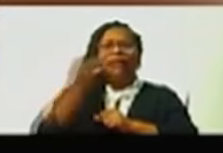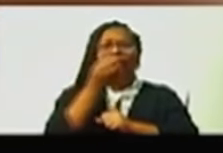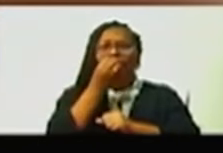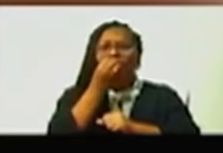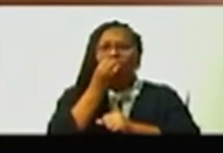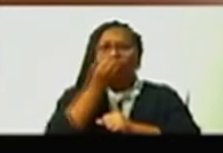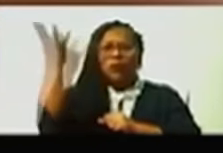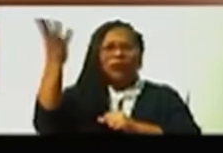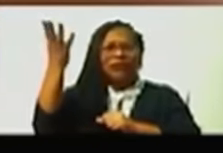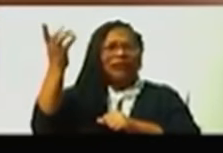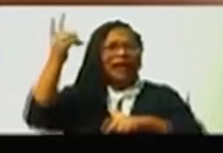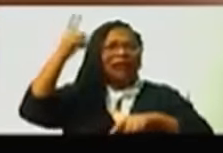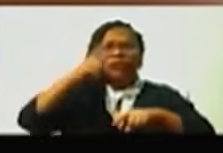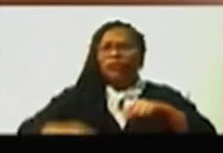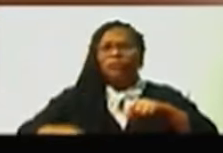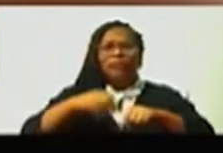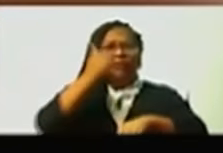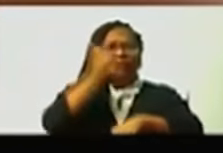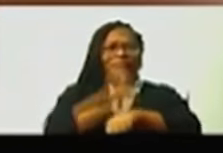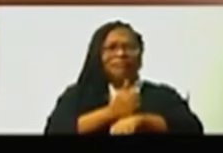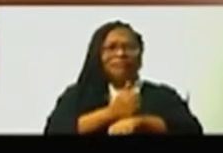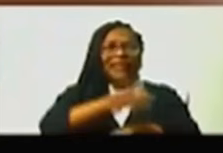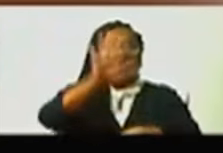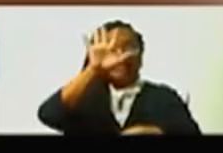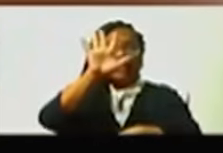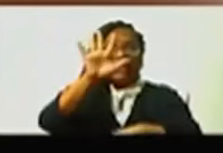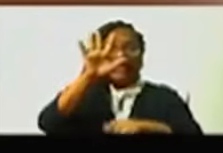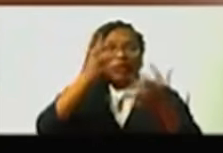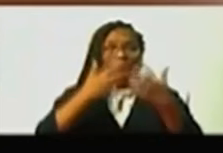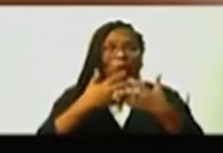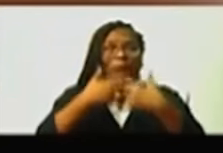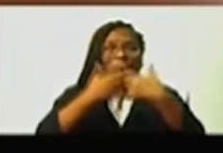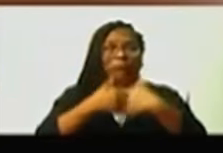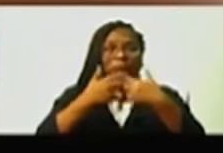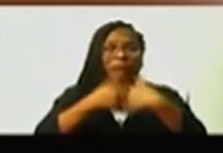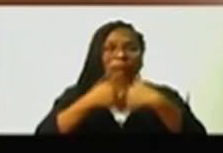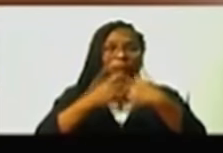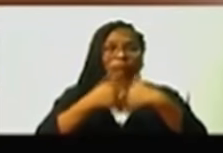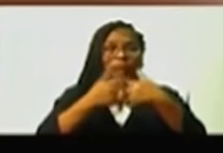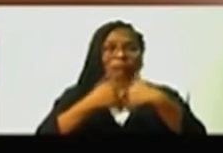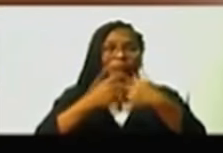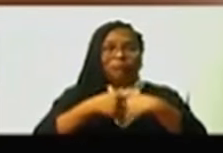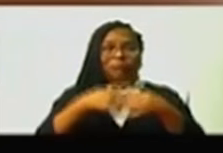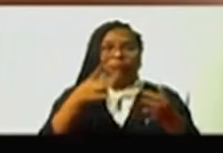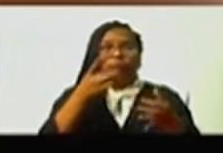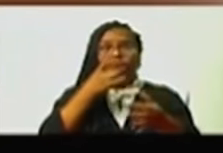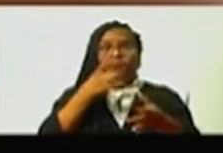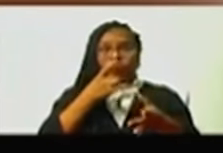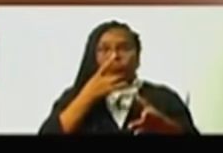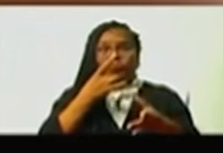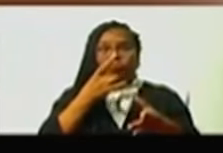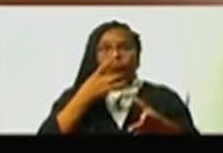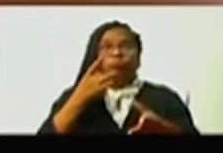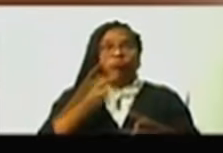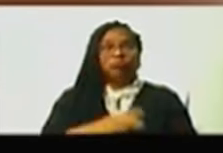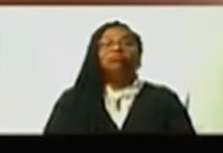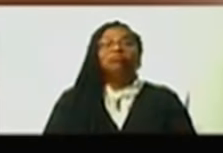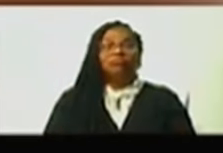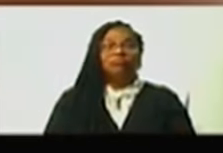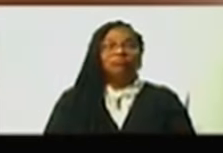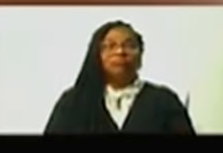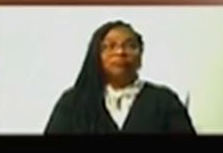categoría. Pero aparte de eso, de la gente, el turismo, hay que decir que Las